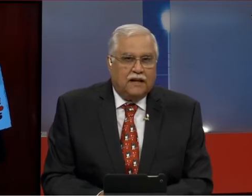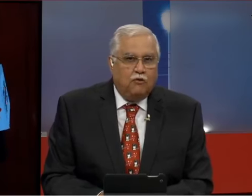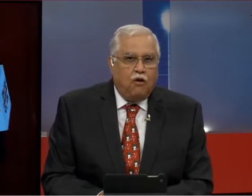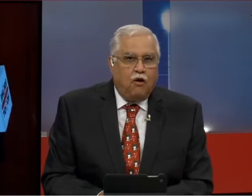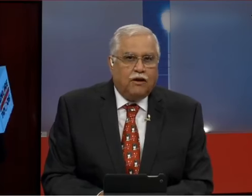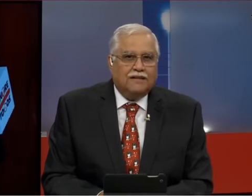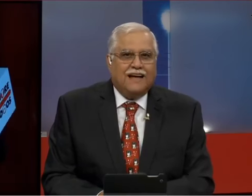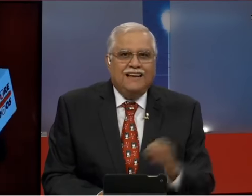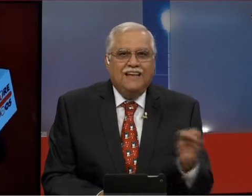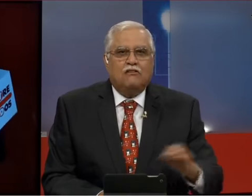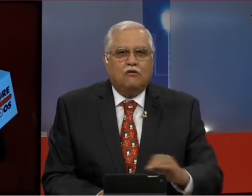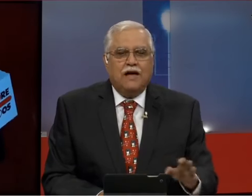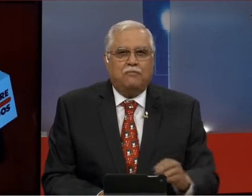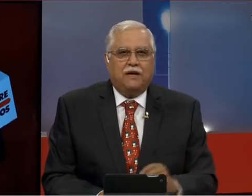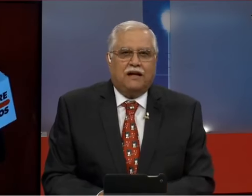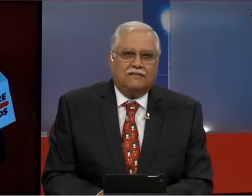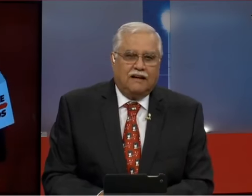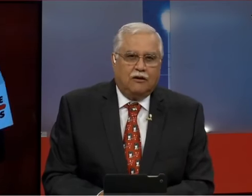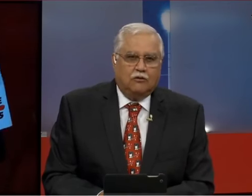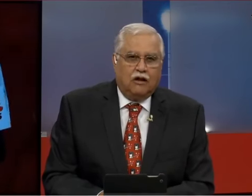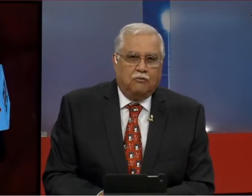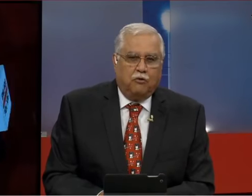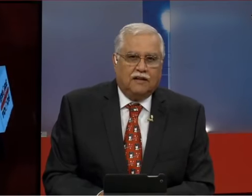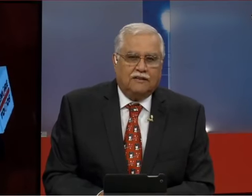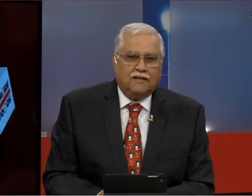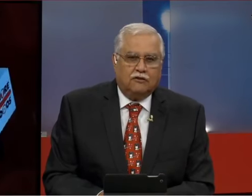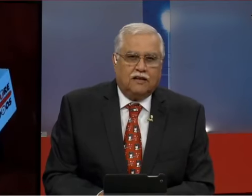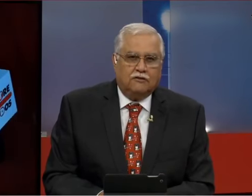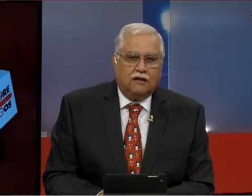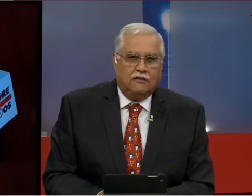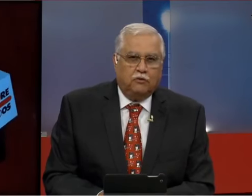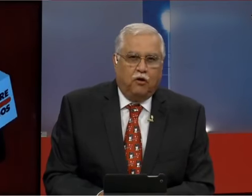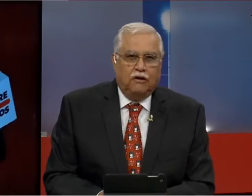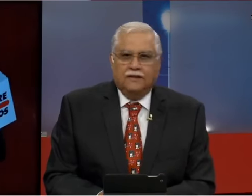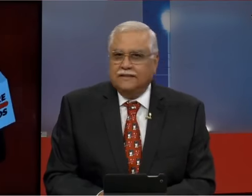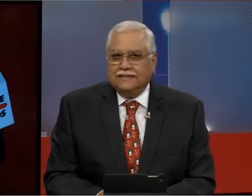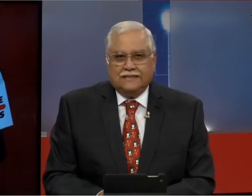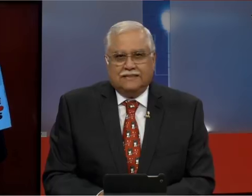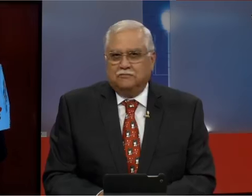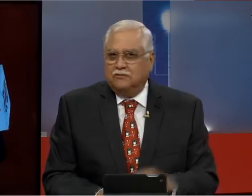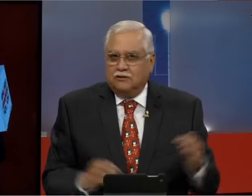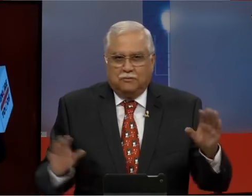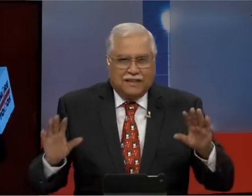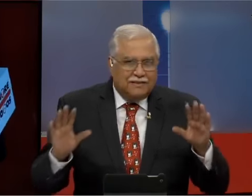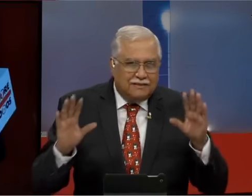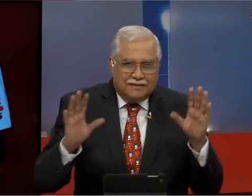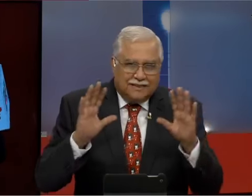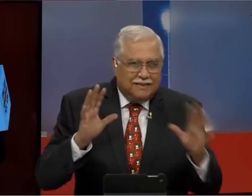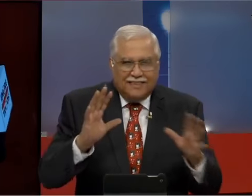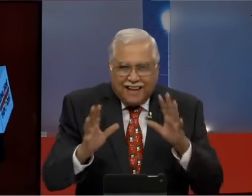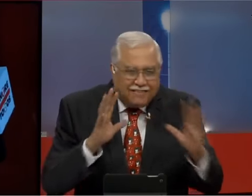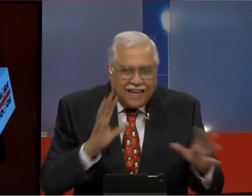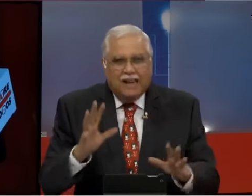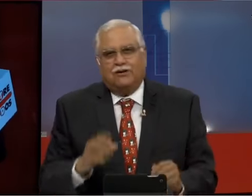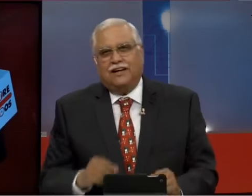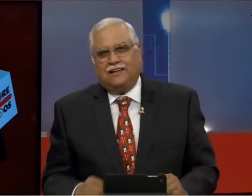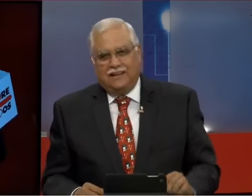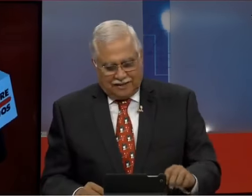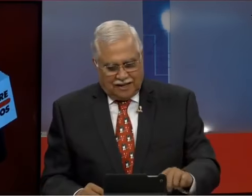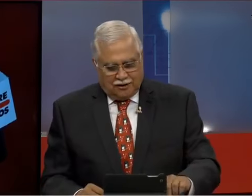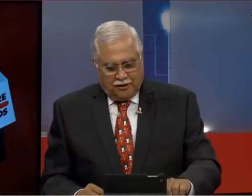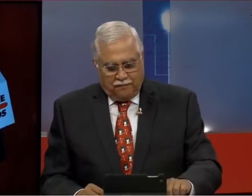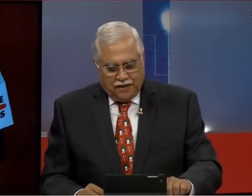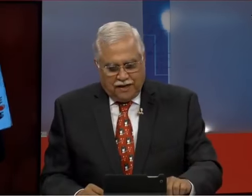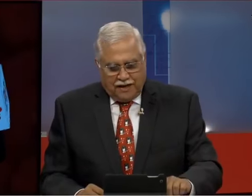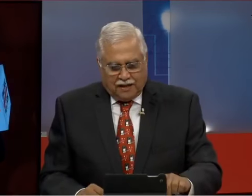a presentarle a un jugador que está listo ya para ser reclutado por la Selección Nacional de Fútbol. No, apenas es el estilo que tiene